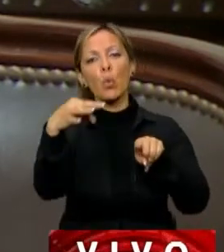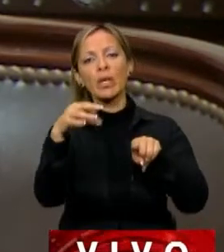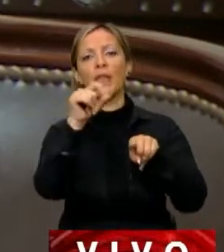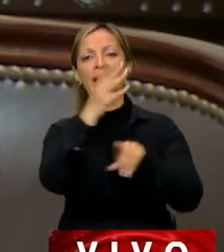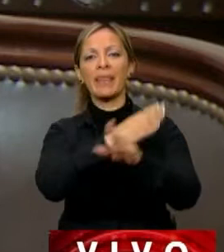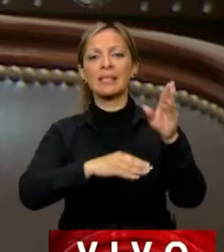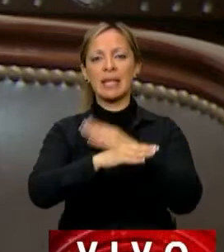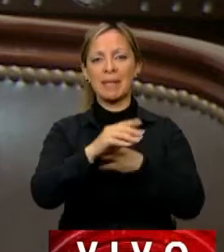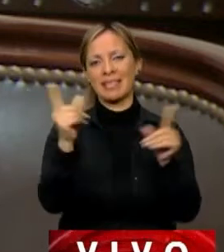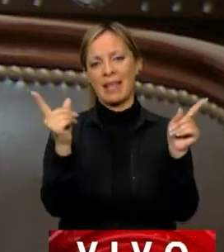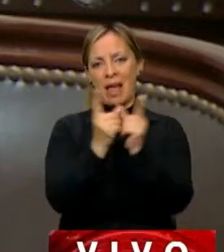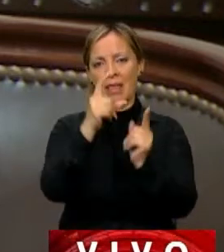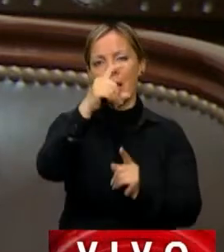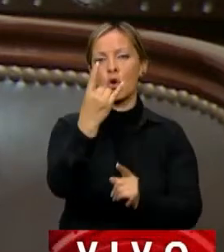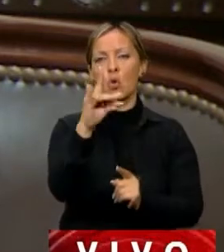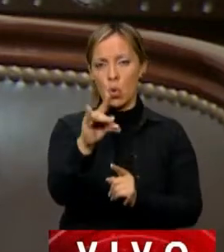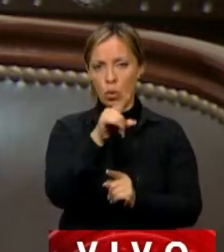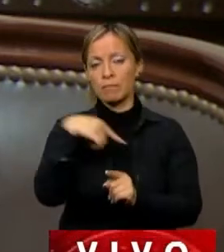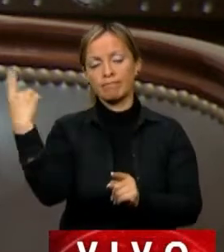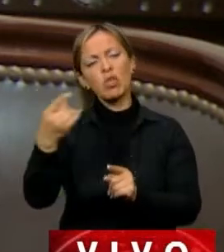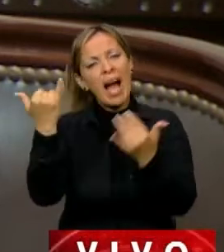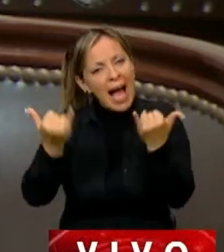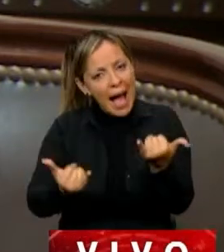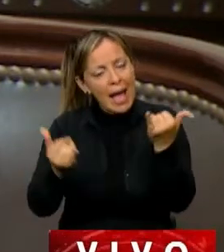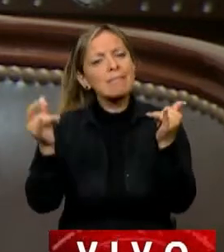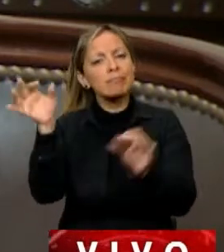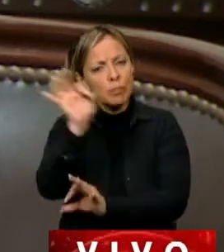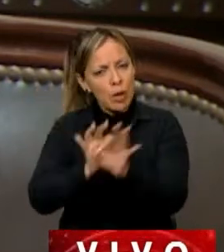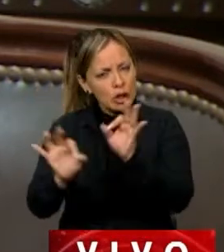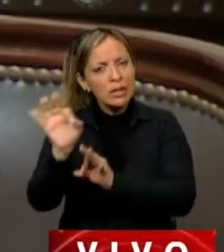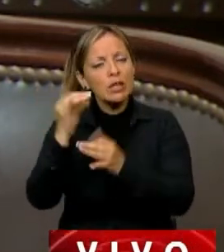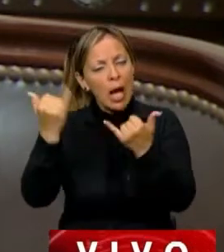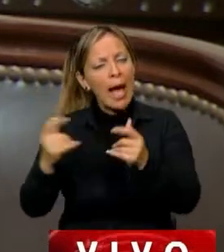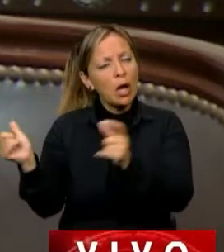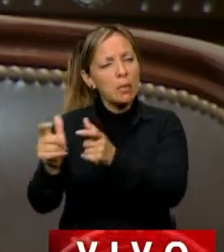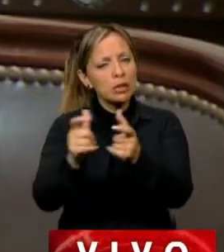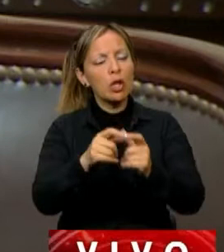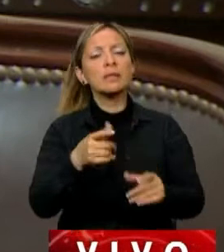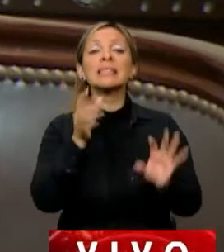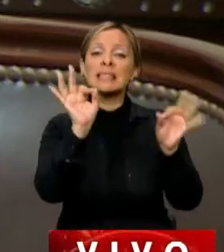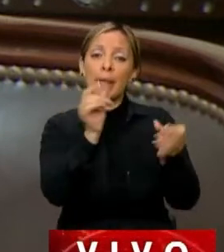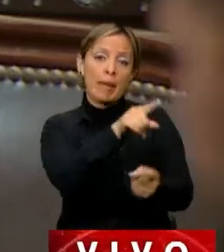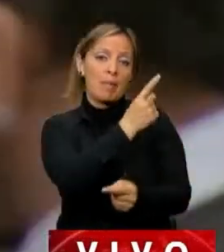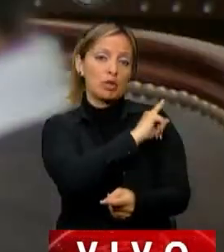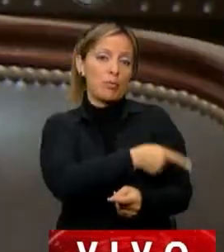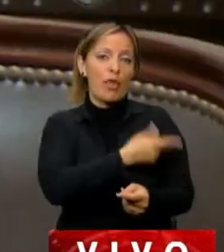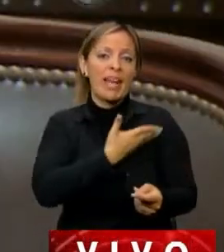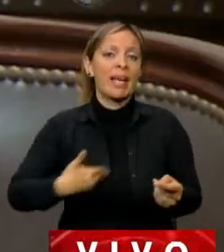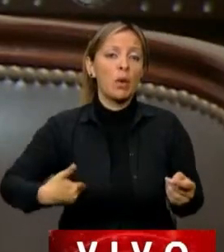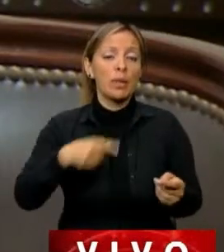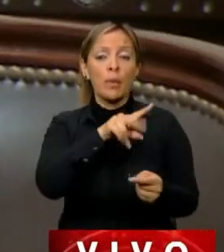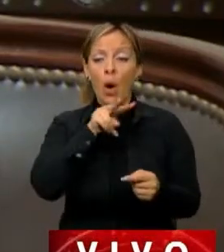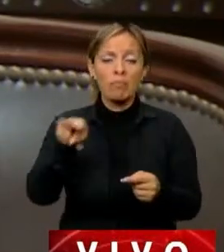en los cuales tenemos muchos proyectos en las comisiones. Sabemos que para el Poder Ejecutivo esto no